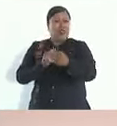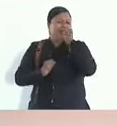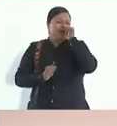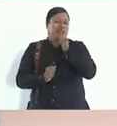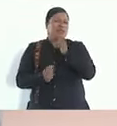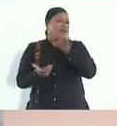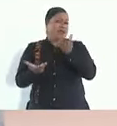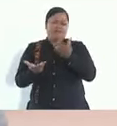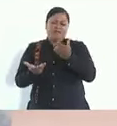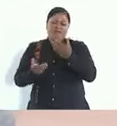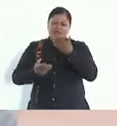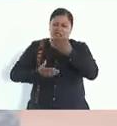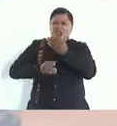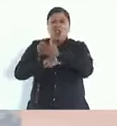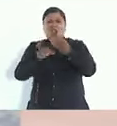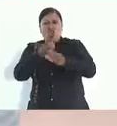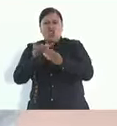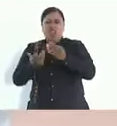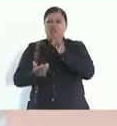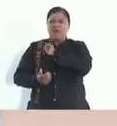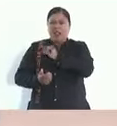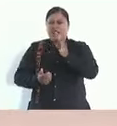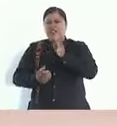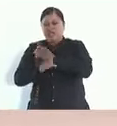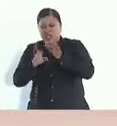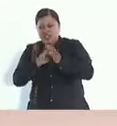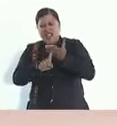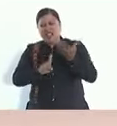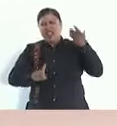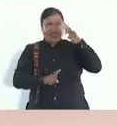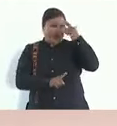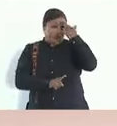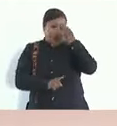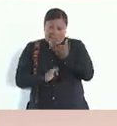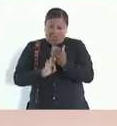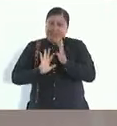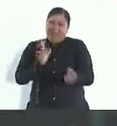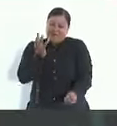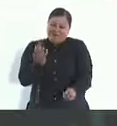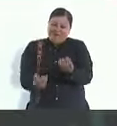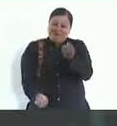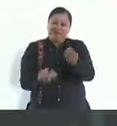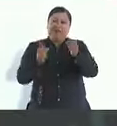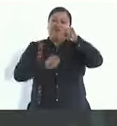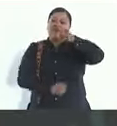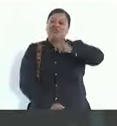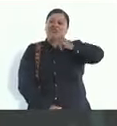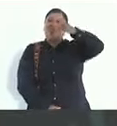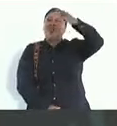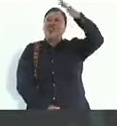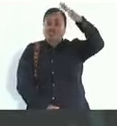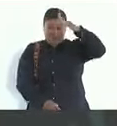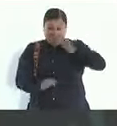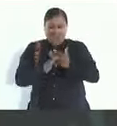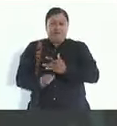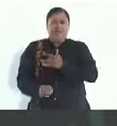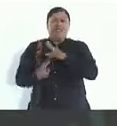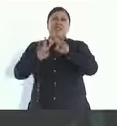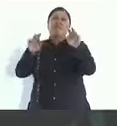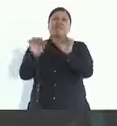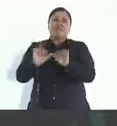que las hieles, que después del invierno neoliberal la primavera florece y el sol acaricia nuestra faz, que